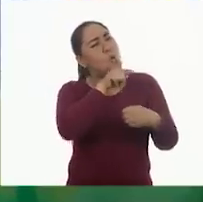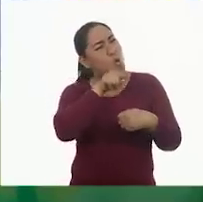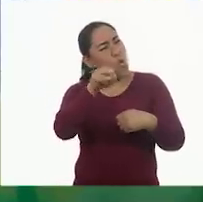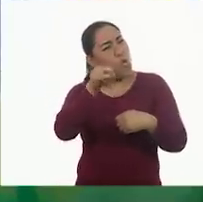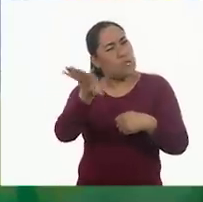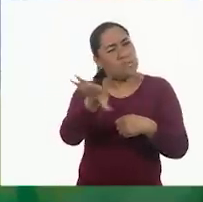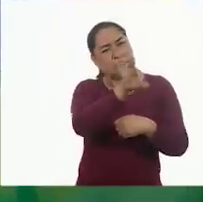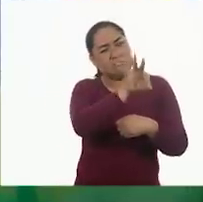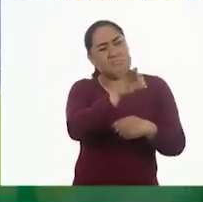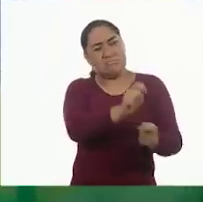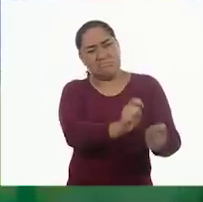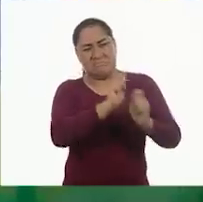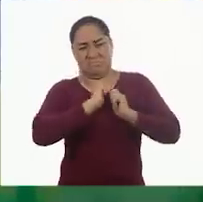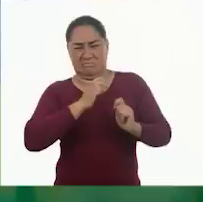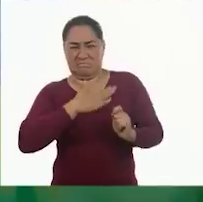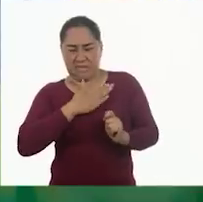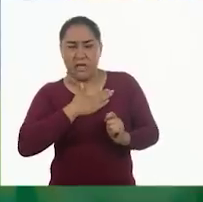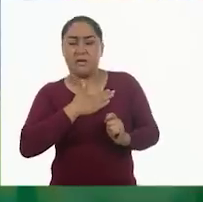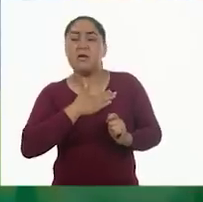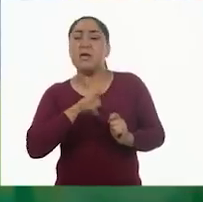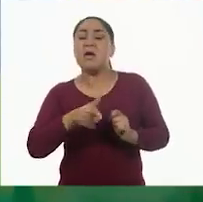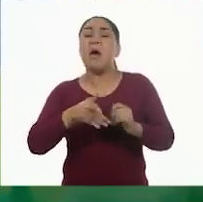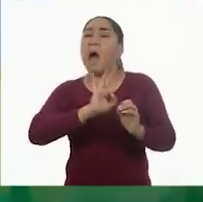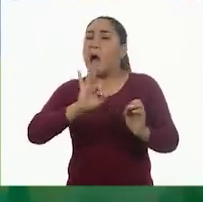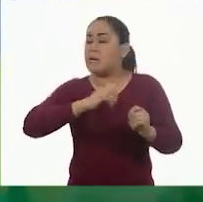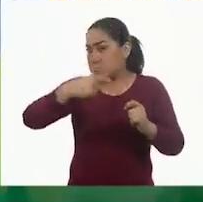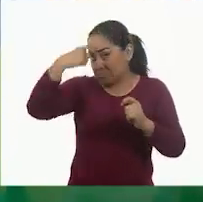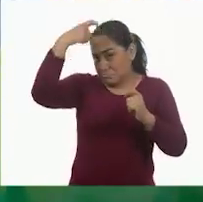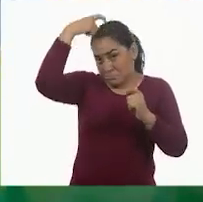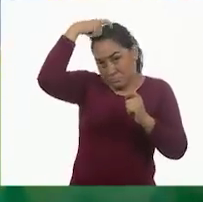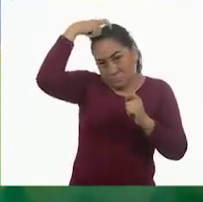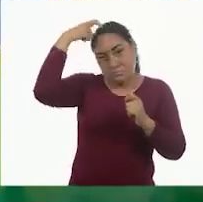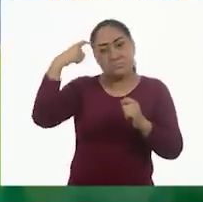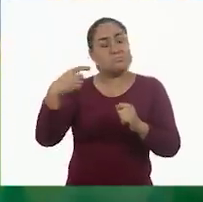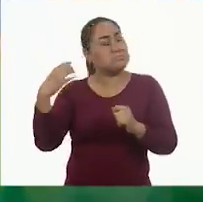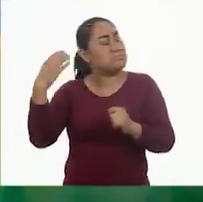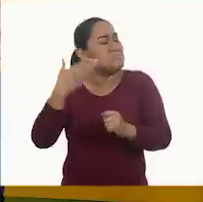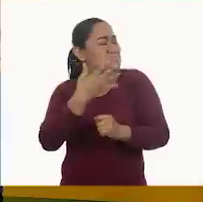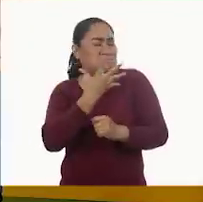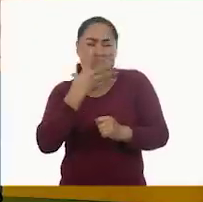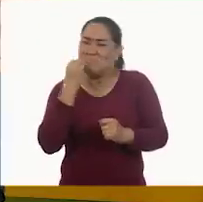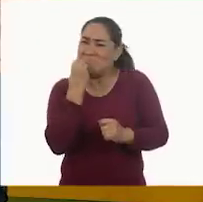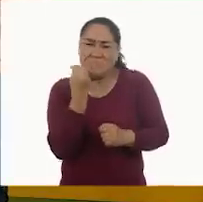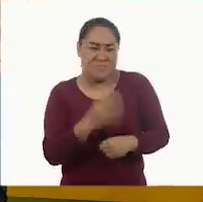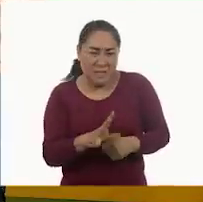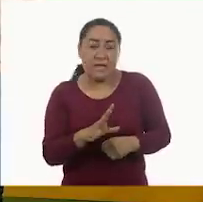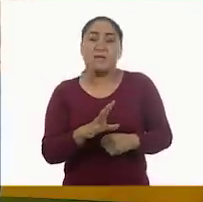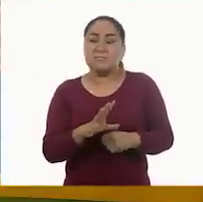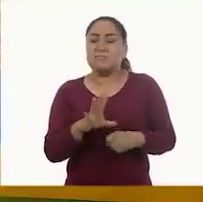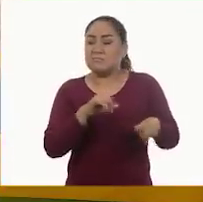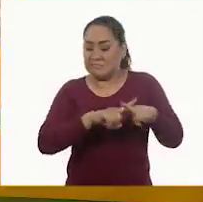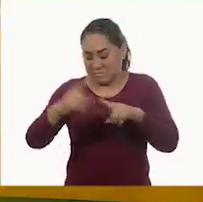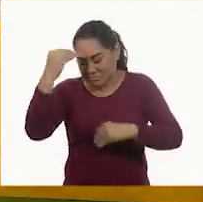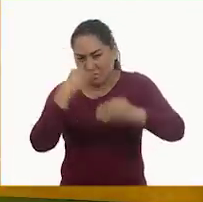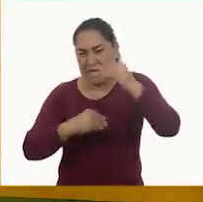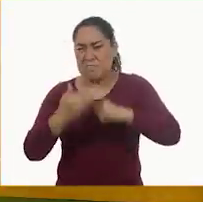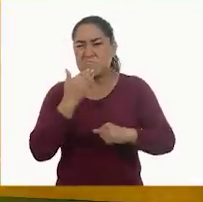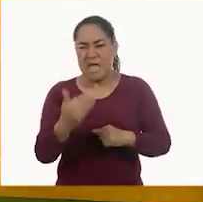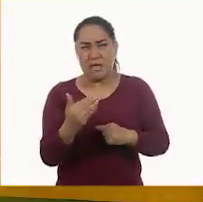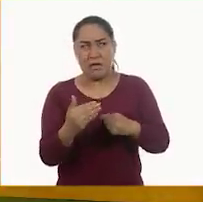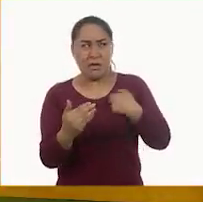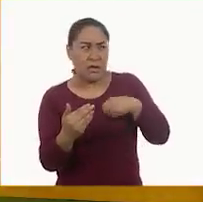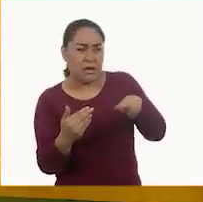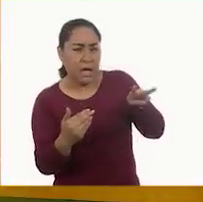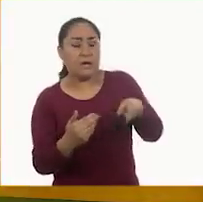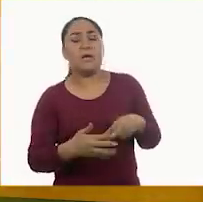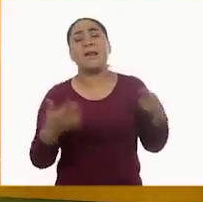de Jerónima, porque había conseguido una peineta maravillosa y otras cosas que hacían un verdadero disfraz.